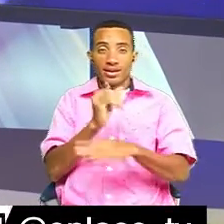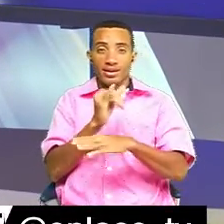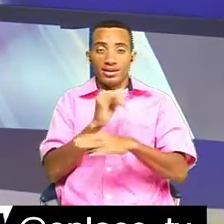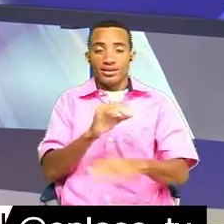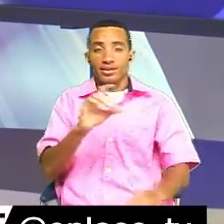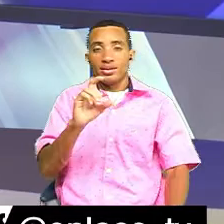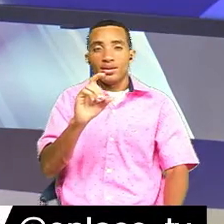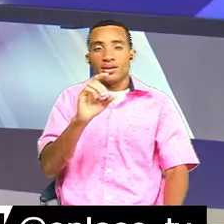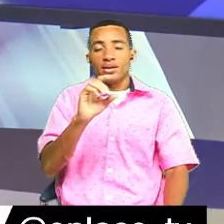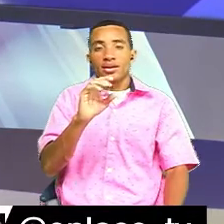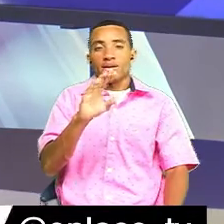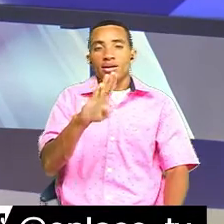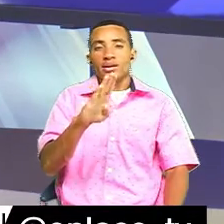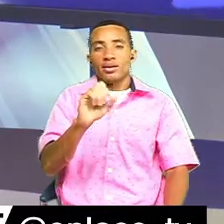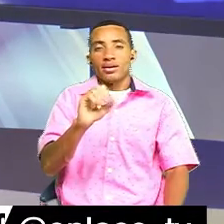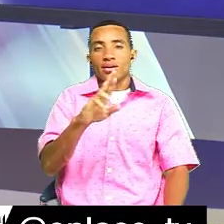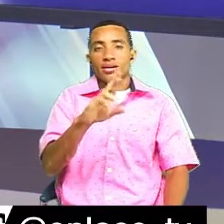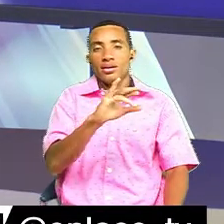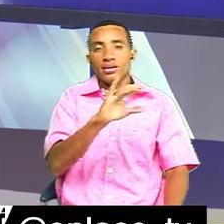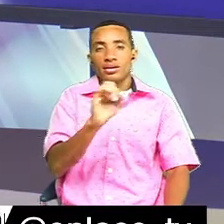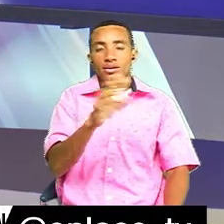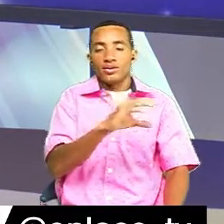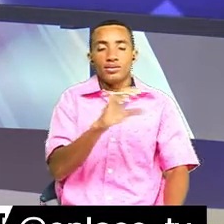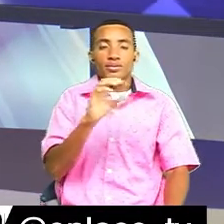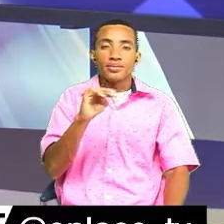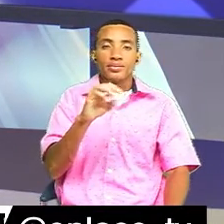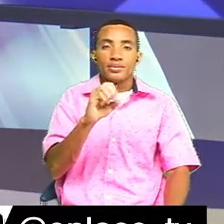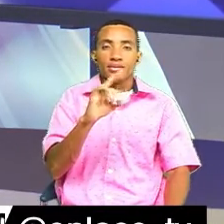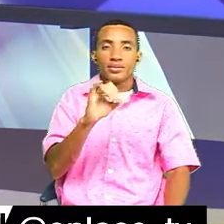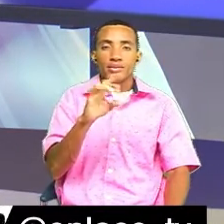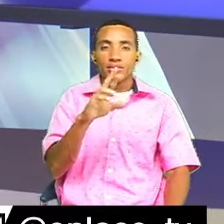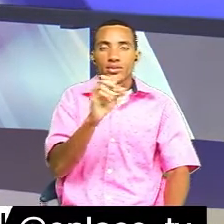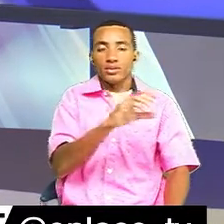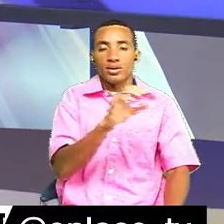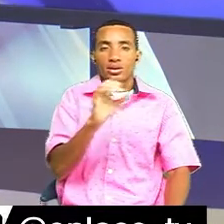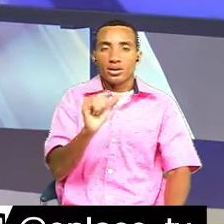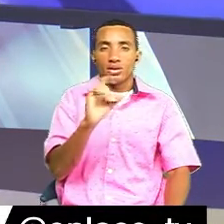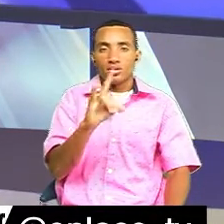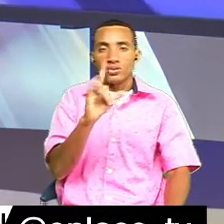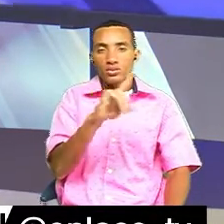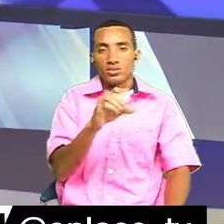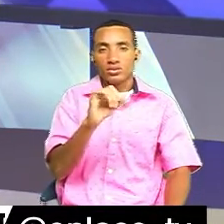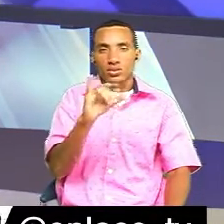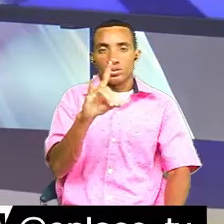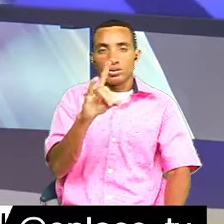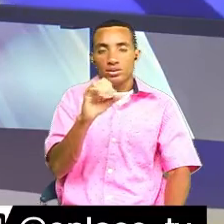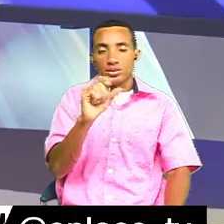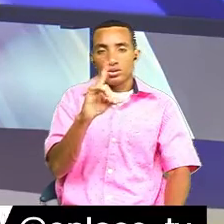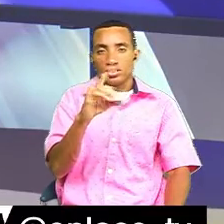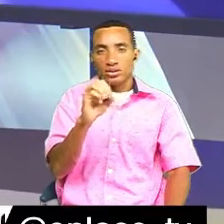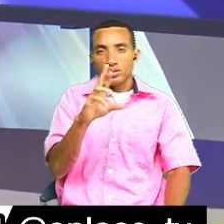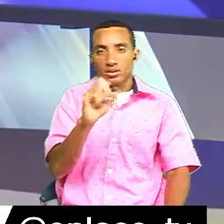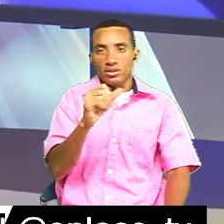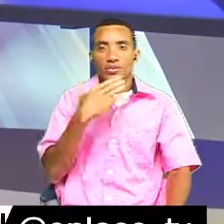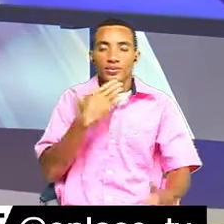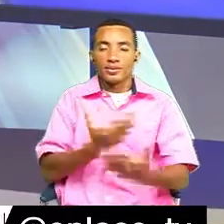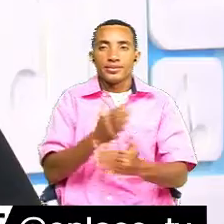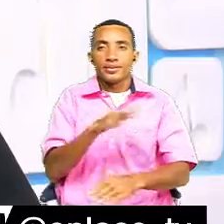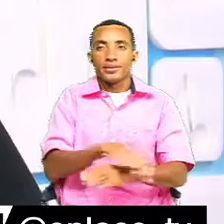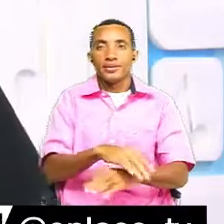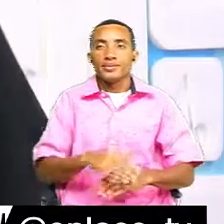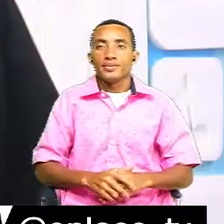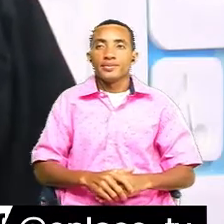barrio Galán, que tiene una invitación importante y especial para esta comunidad, para su feligresía y por supuesto para Barranca Bermeja. Padre, muy buenas tardes para usted. Muy